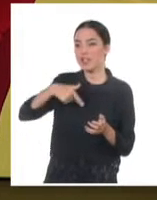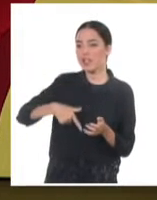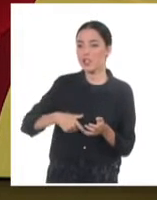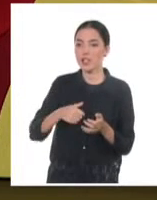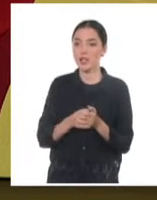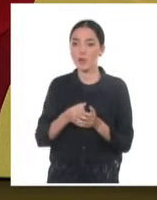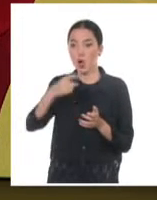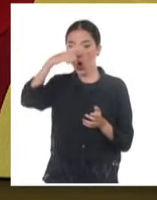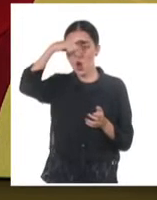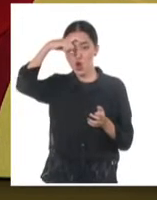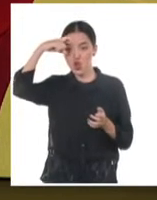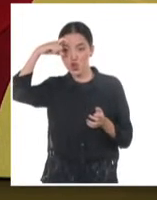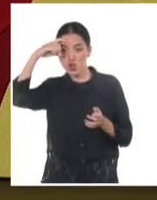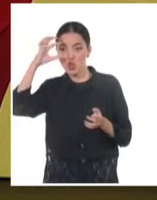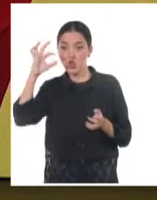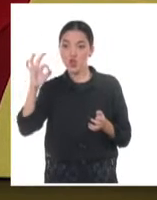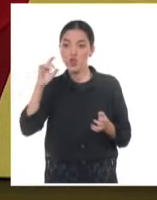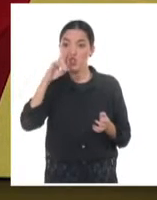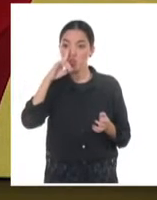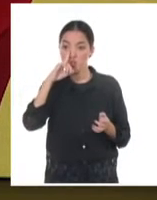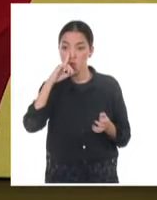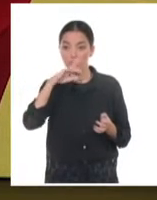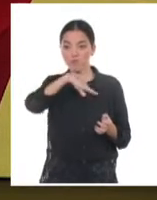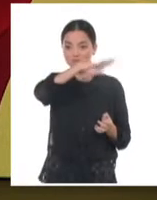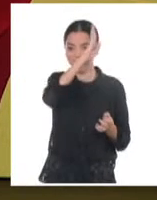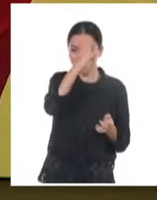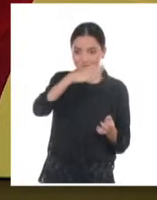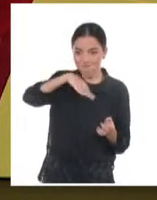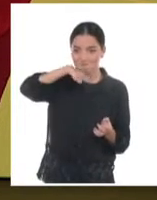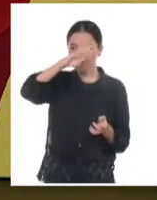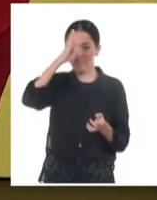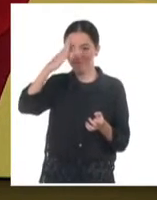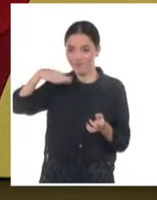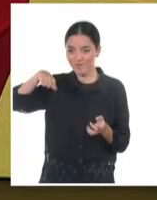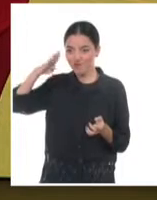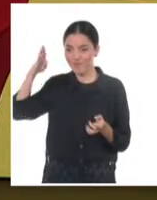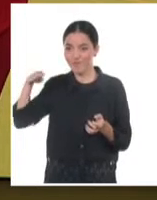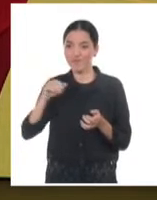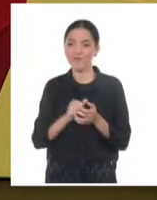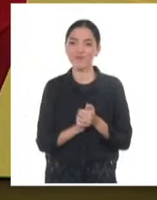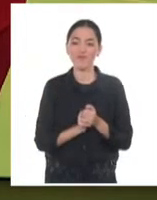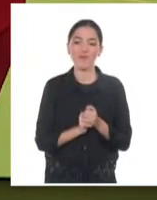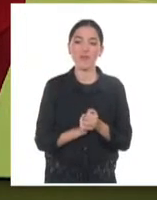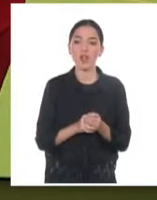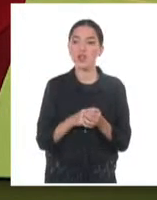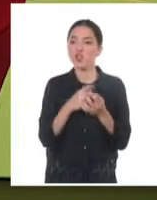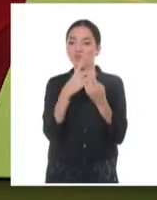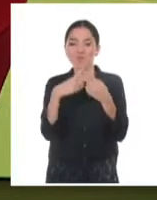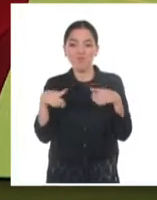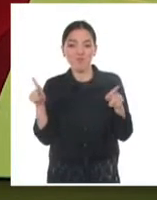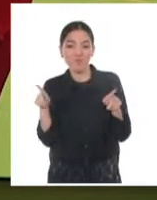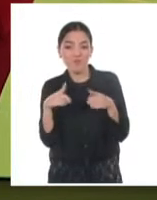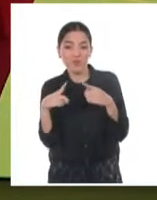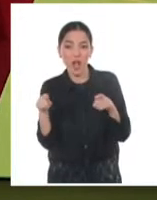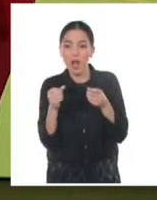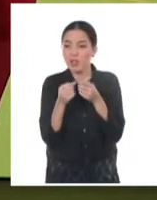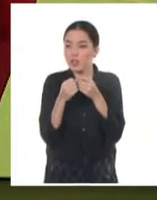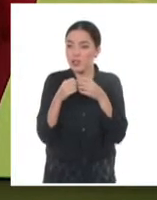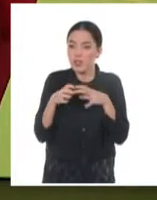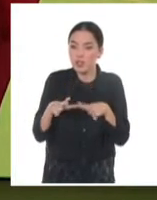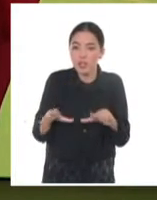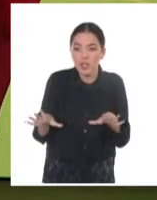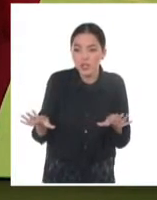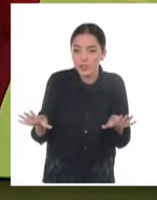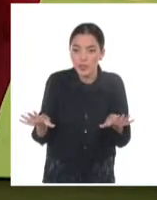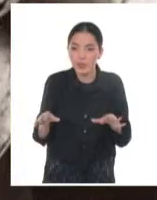desde como él dijera, melodías sencillas que salían natural a uno de los géneros musicales que definen el patrimonio